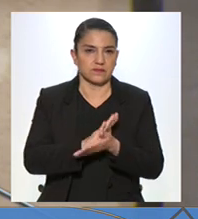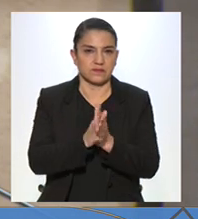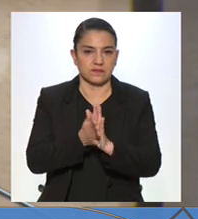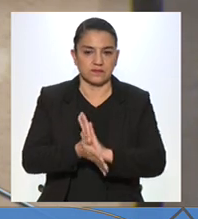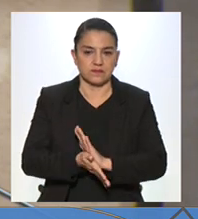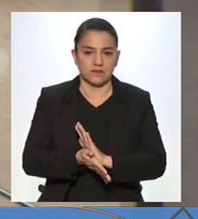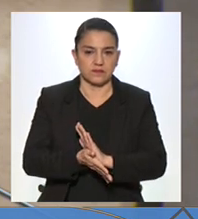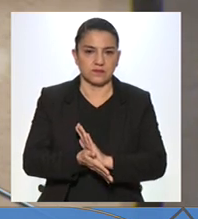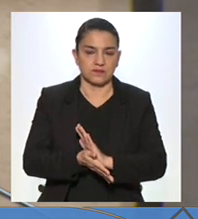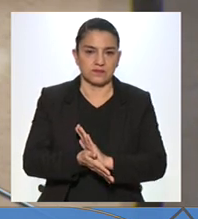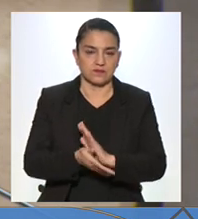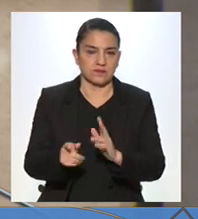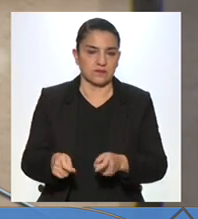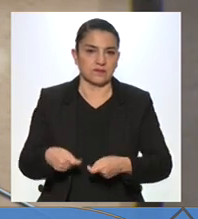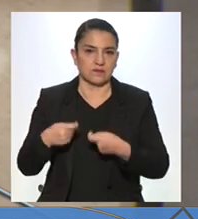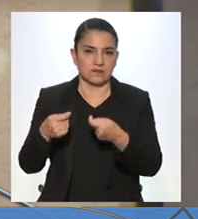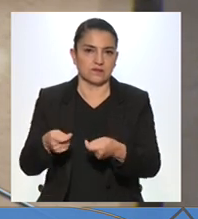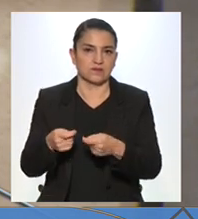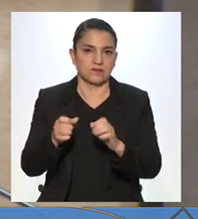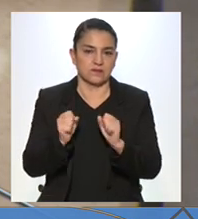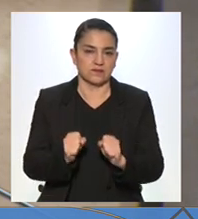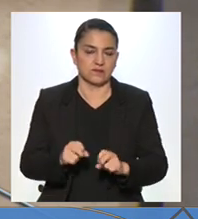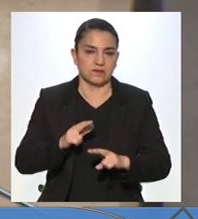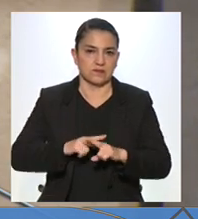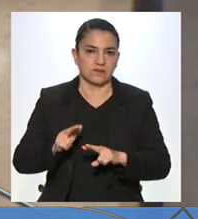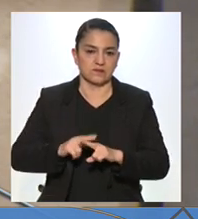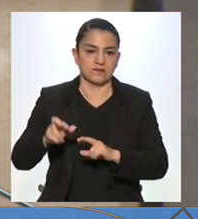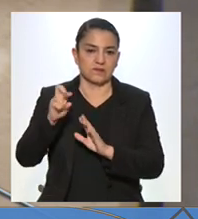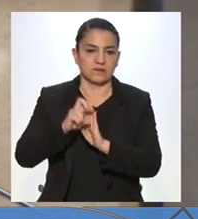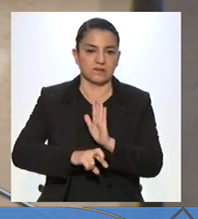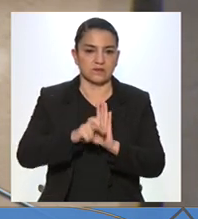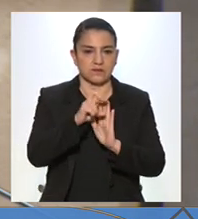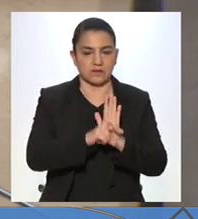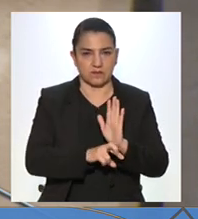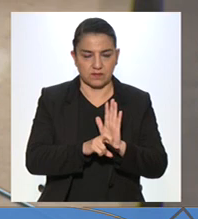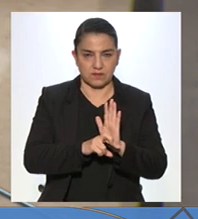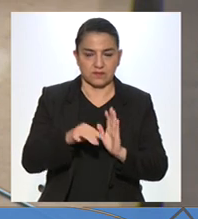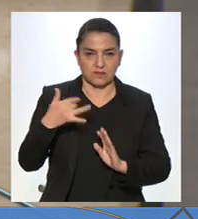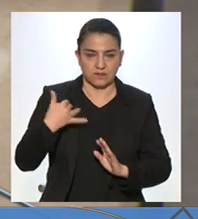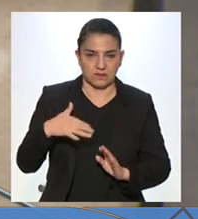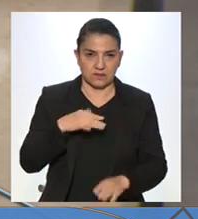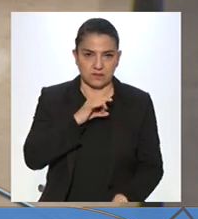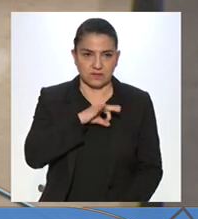que invierten y son capaces de generar proyectos de relevancia para el país.